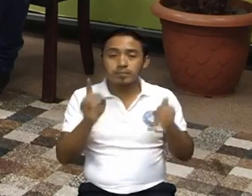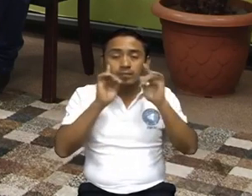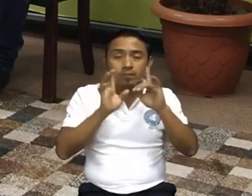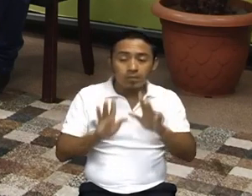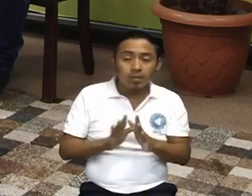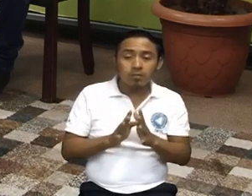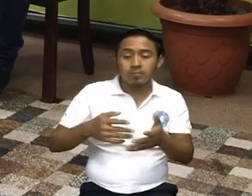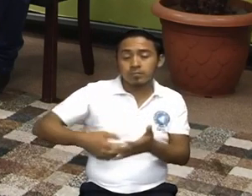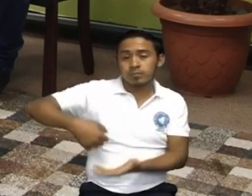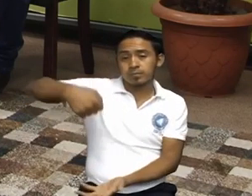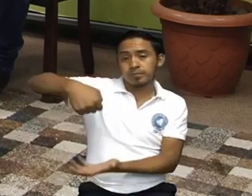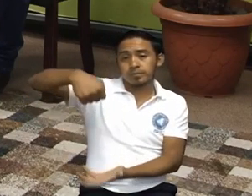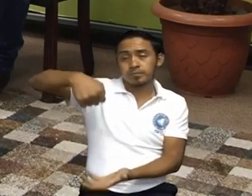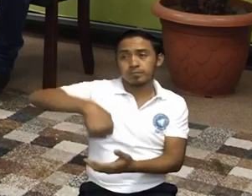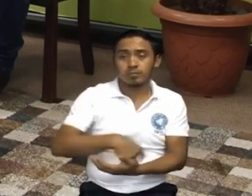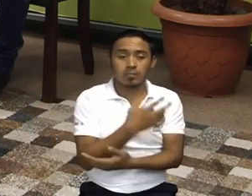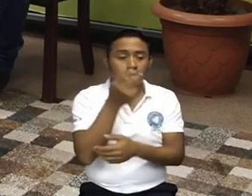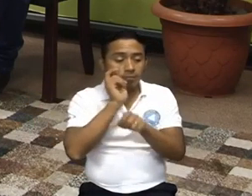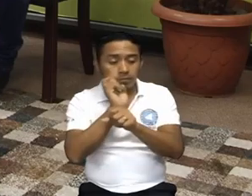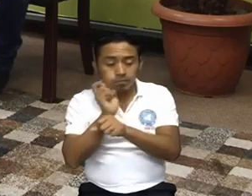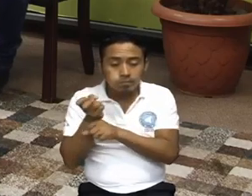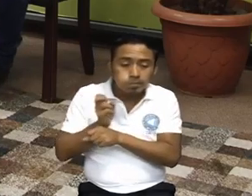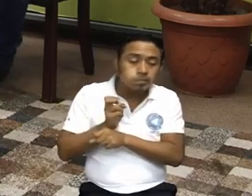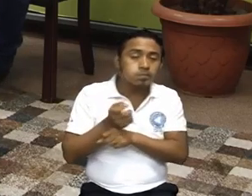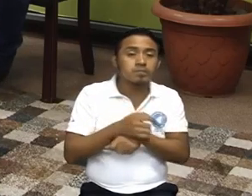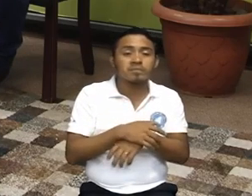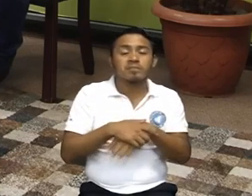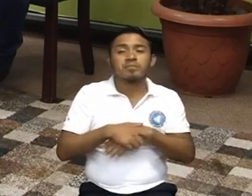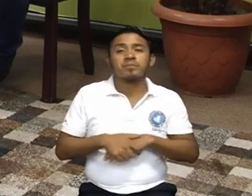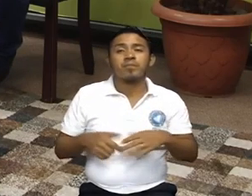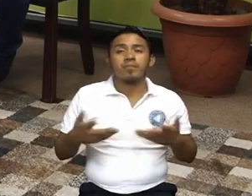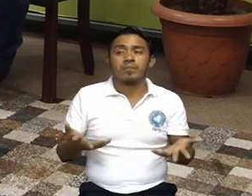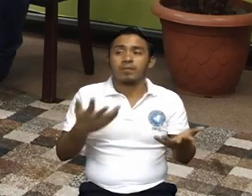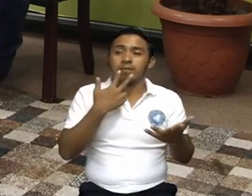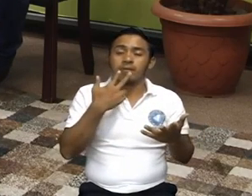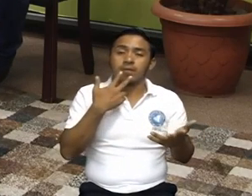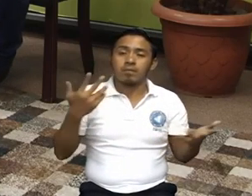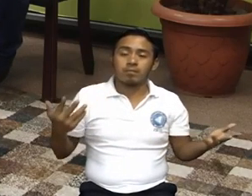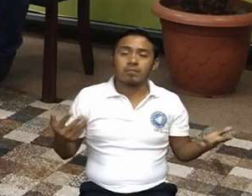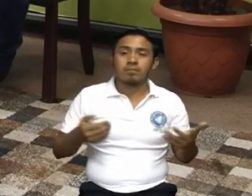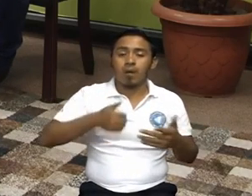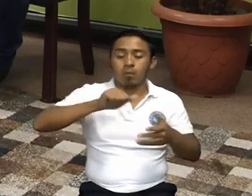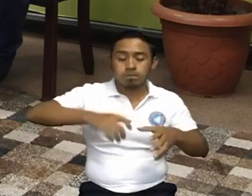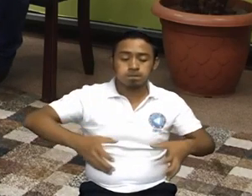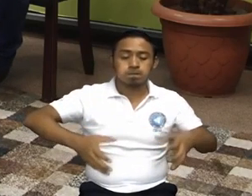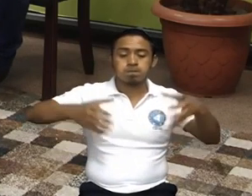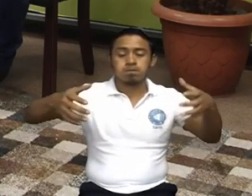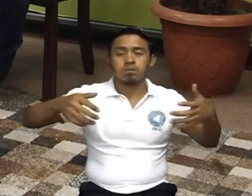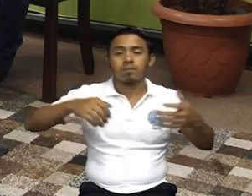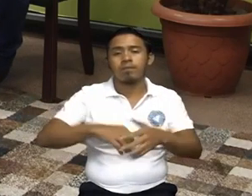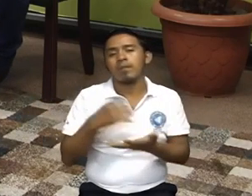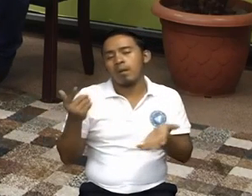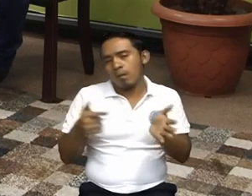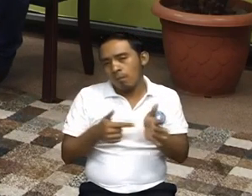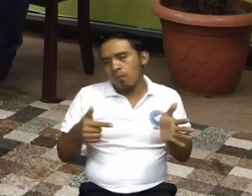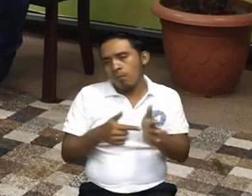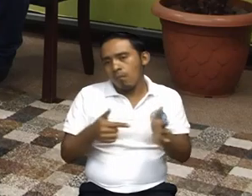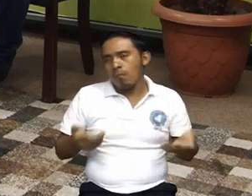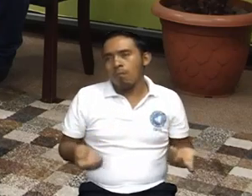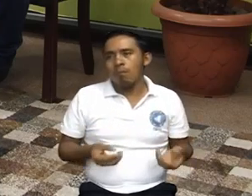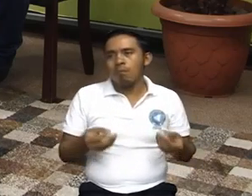doctor, en vigilarlo principalmente y en no tenerlo lleno, pues, porque, por ejemplo, un lugar donde